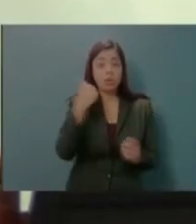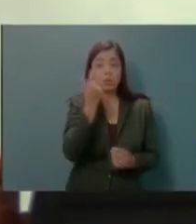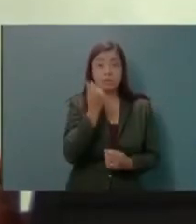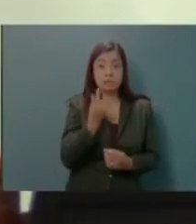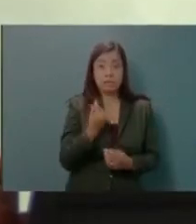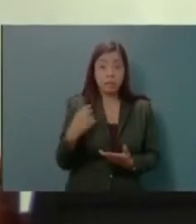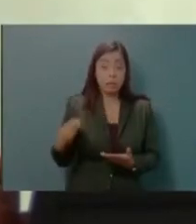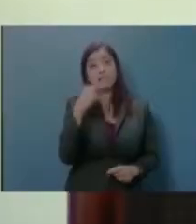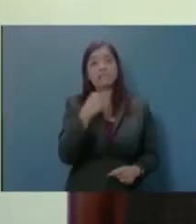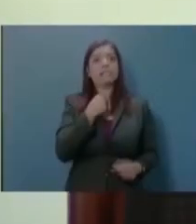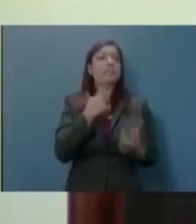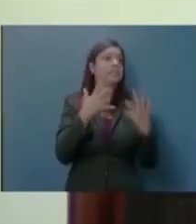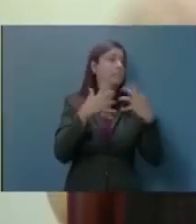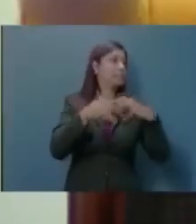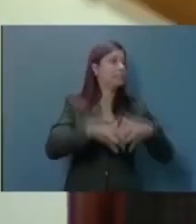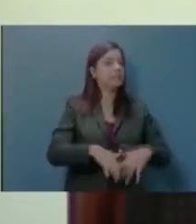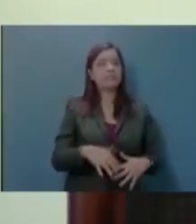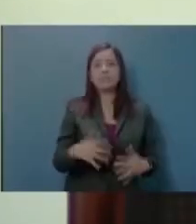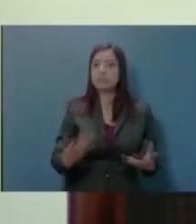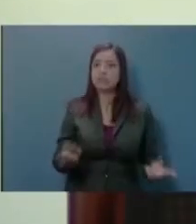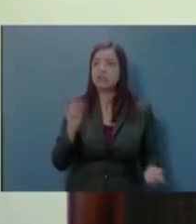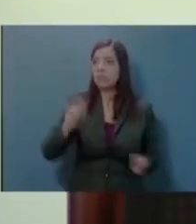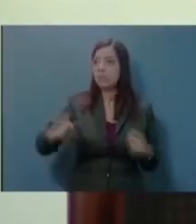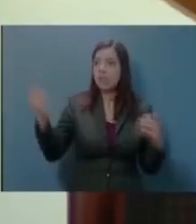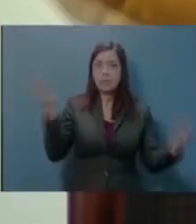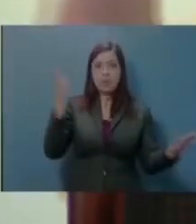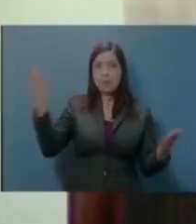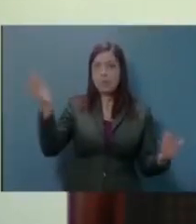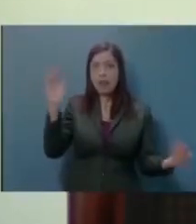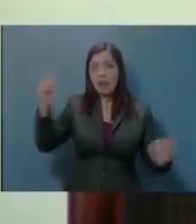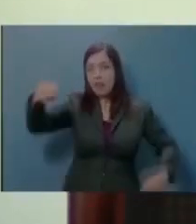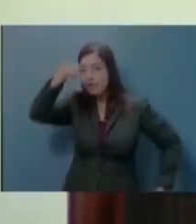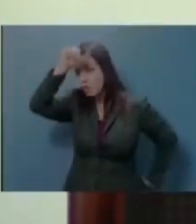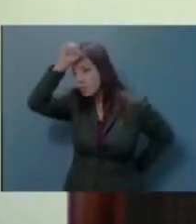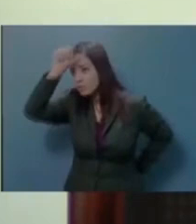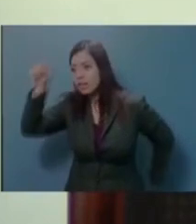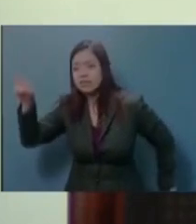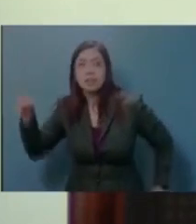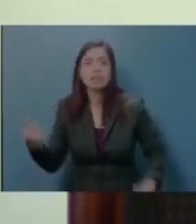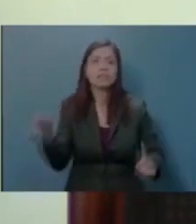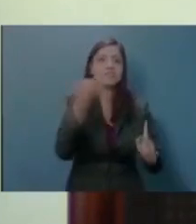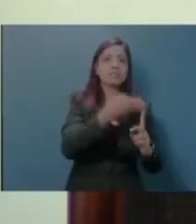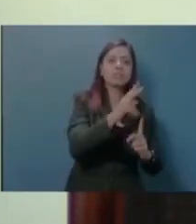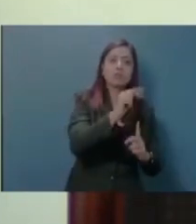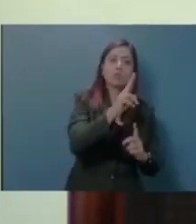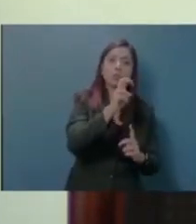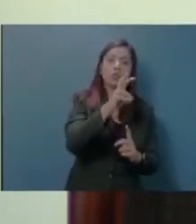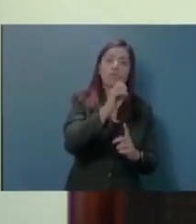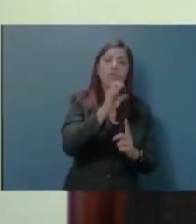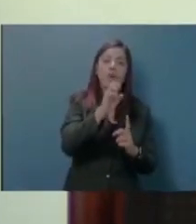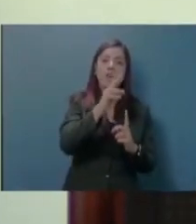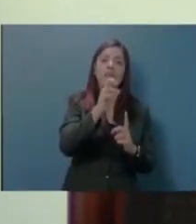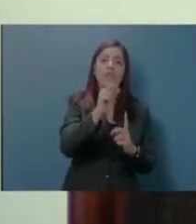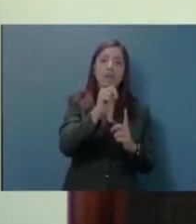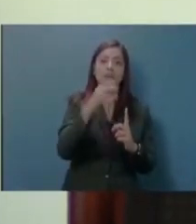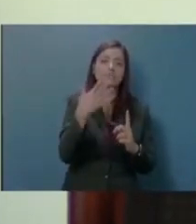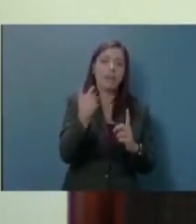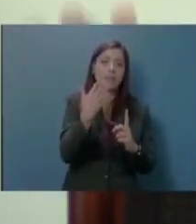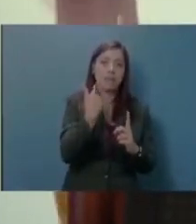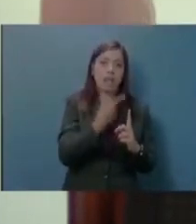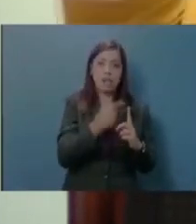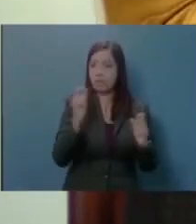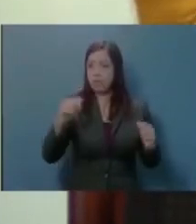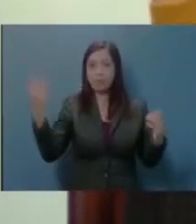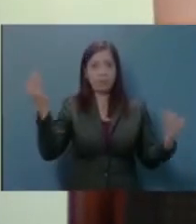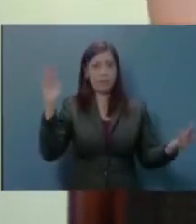ingreso. No podemos comparar antiguo Cuscatlán con Nuevo Edén de San Juan en San Miguel. Entonces,